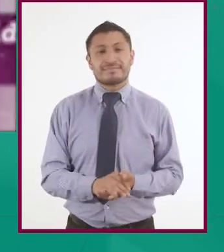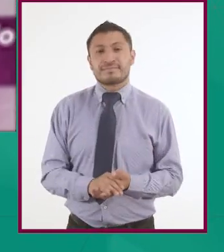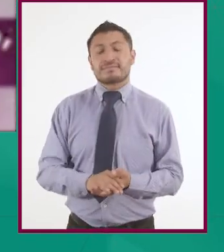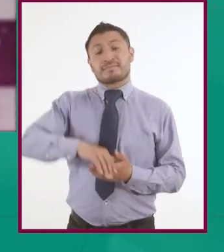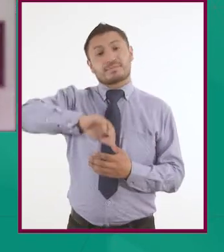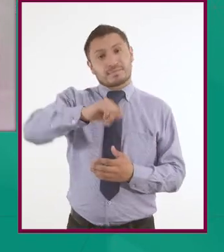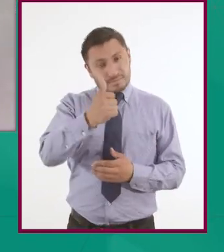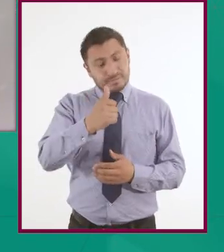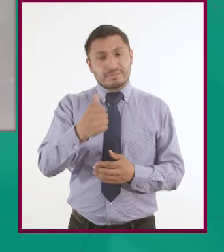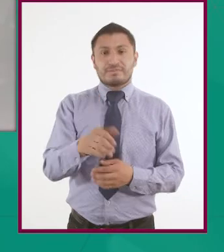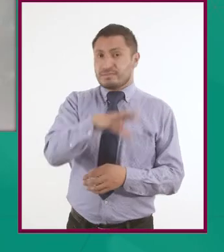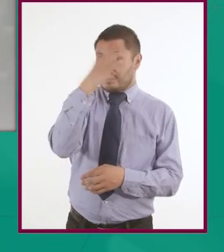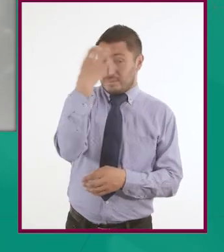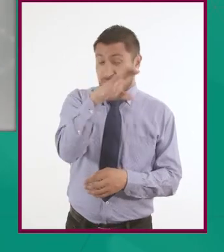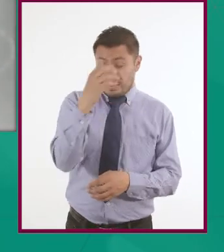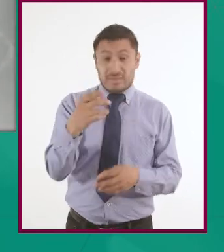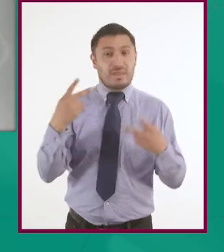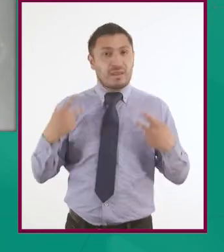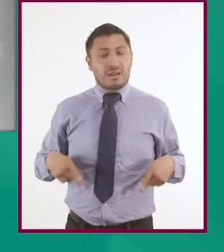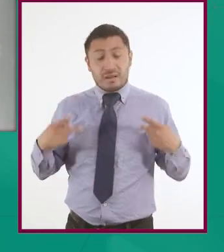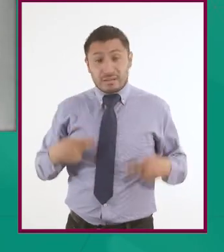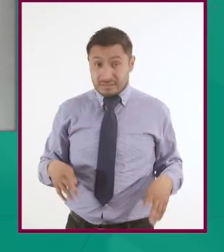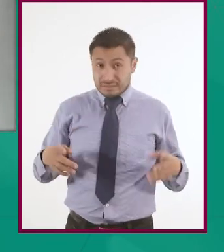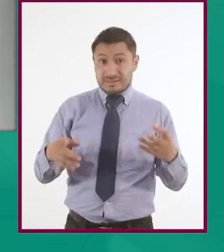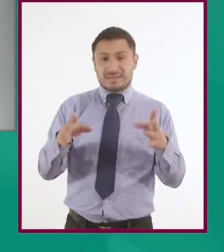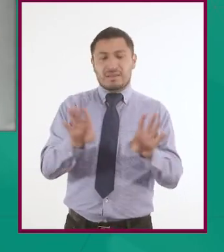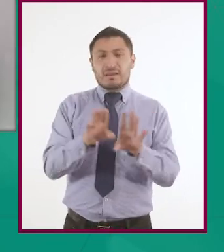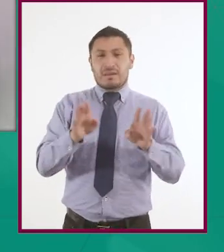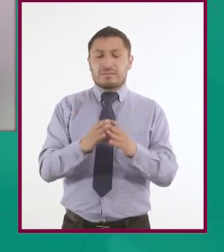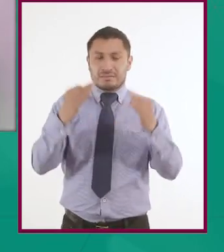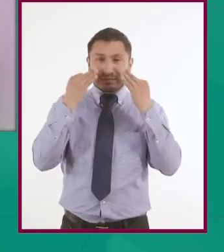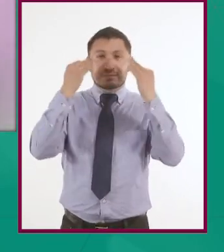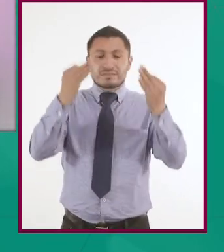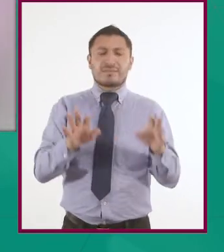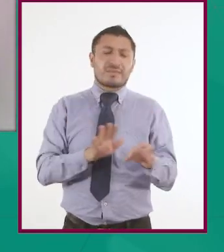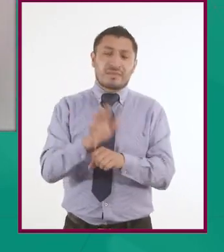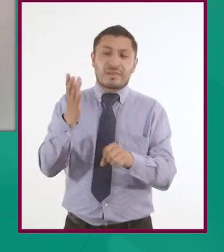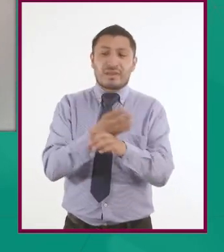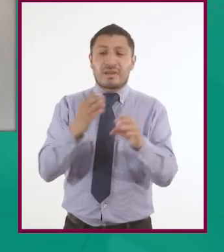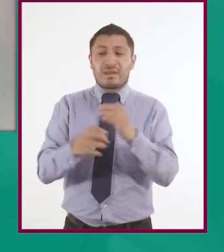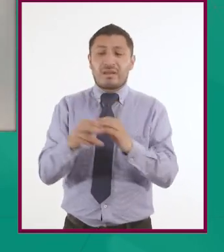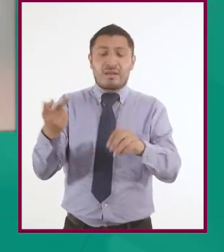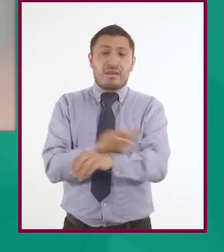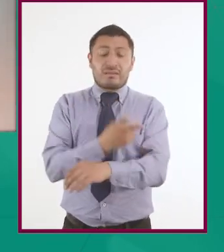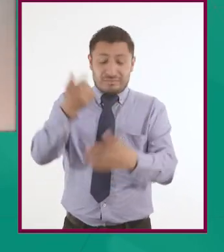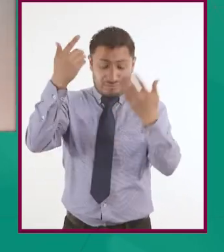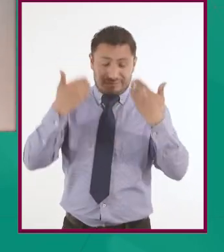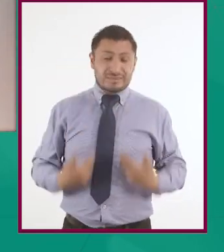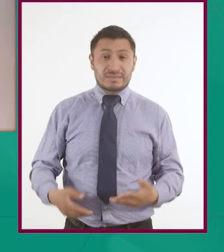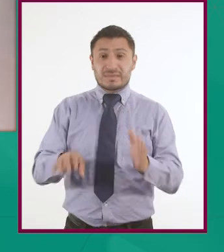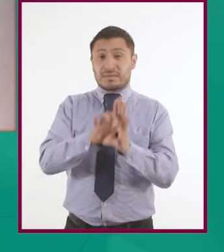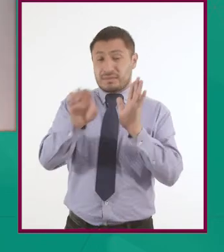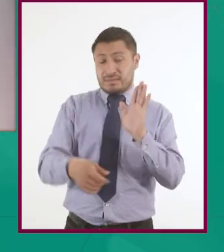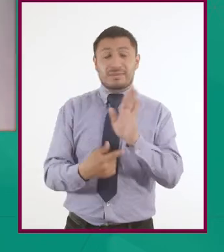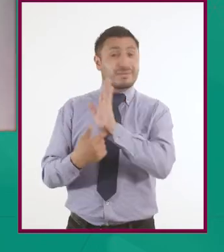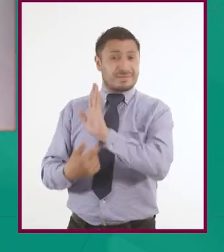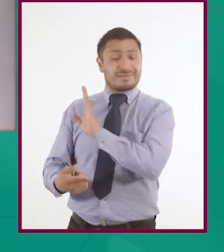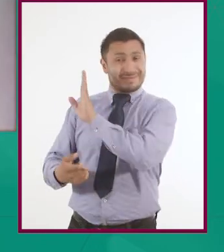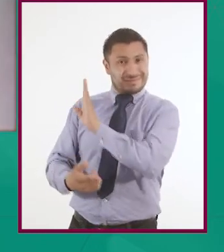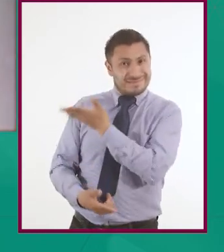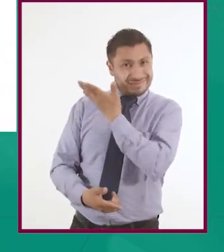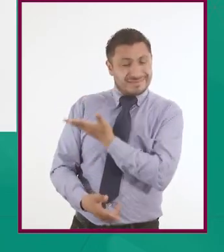En otras ocasiones, las personas muestran las situaciones por las que atraviesan. En esta imagen, un hombre